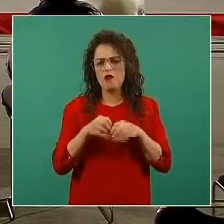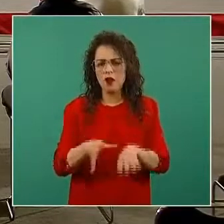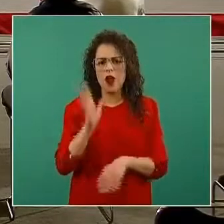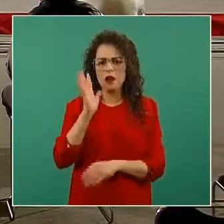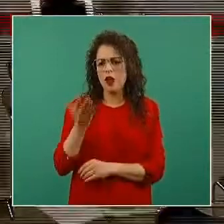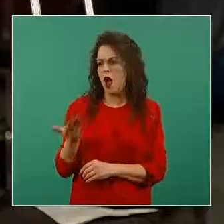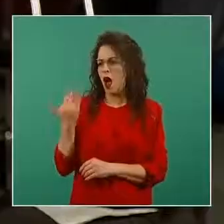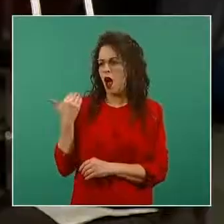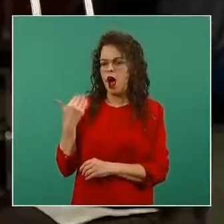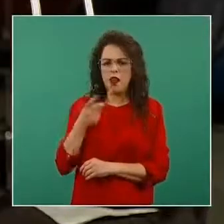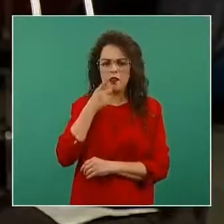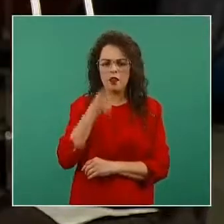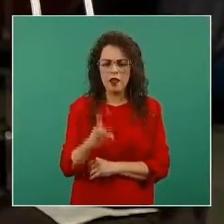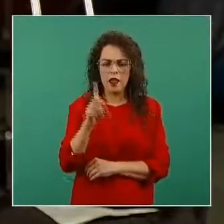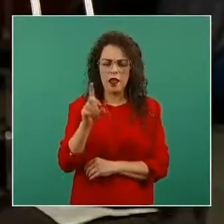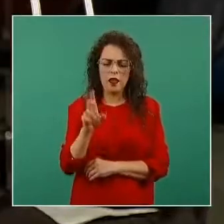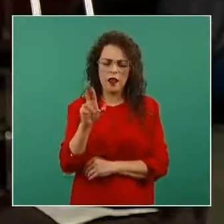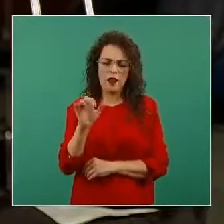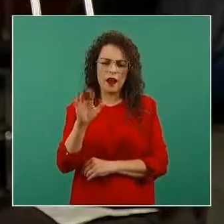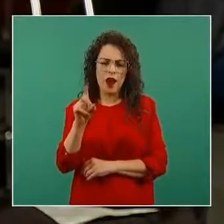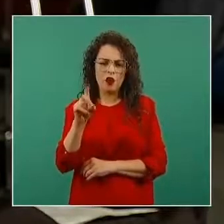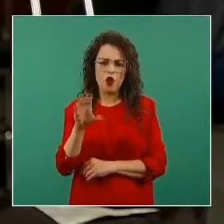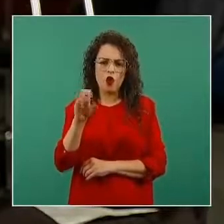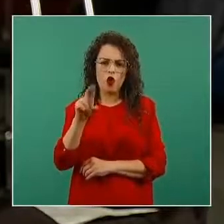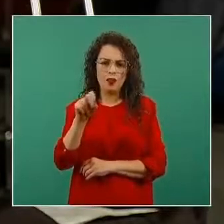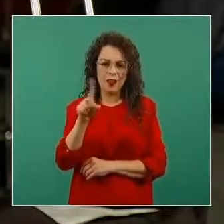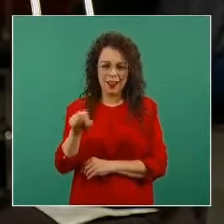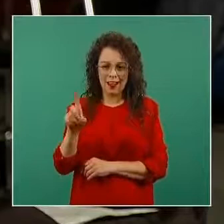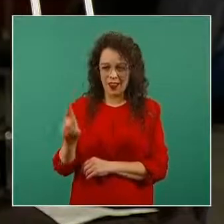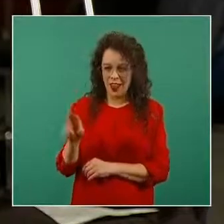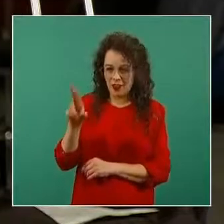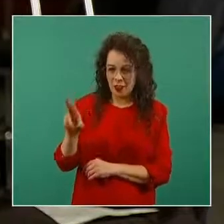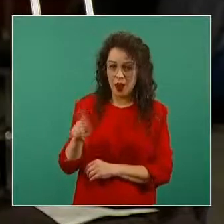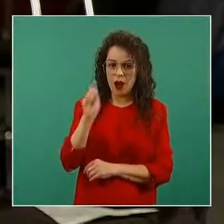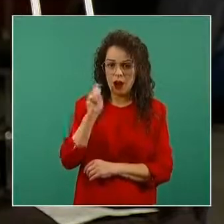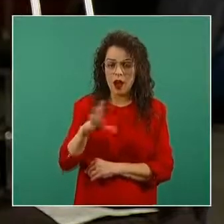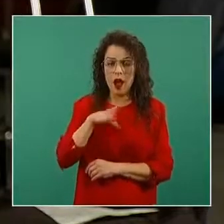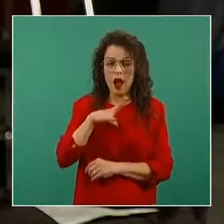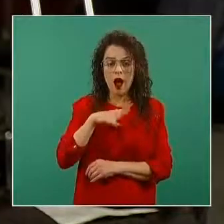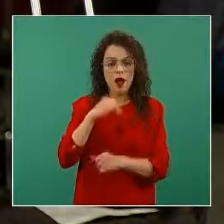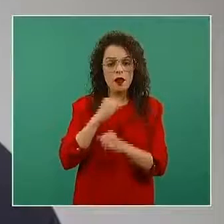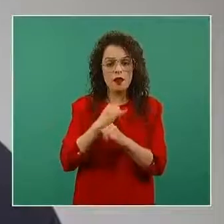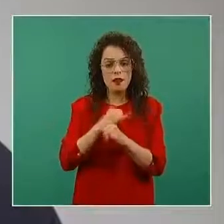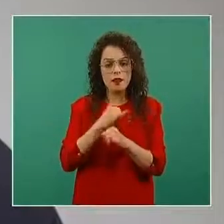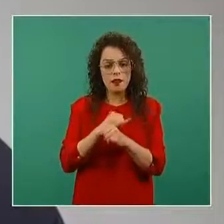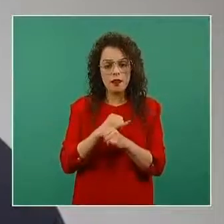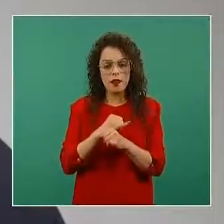Cortés, están trabajando en una plataforma en línea, así como tenemos nuestra página de